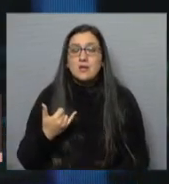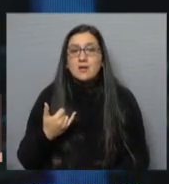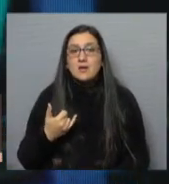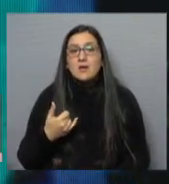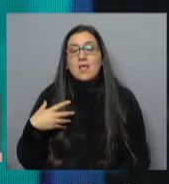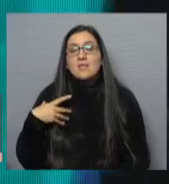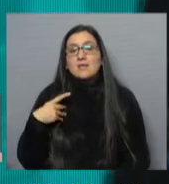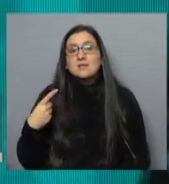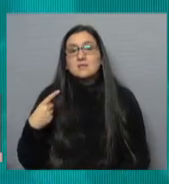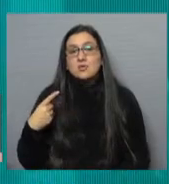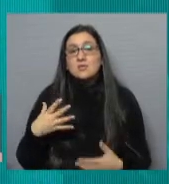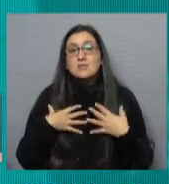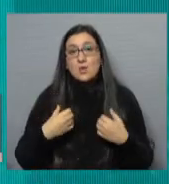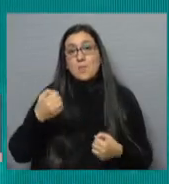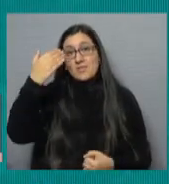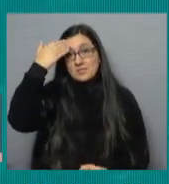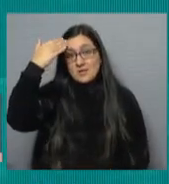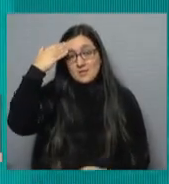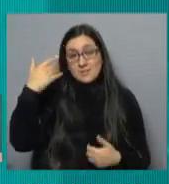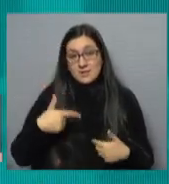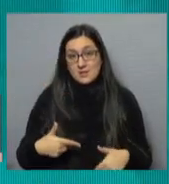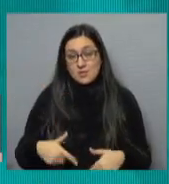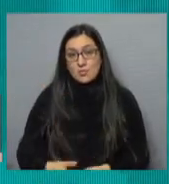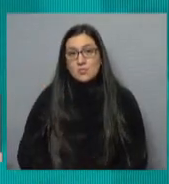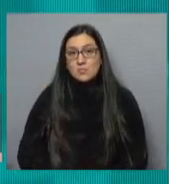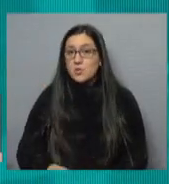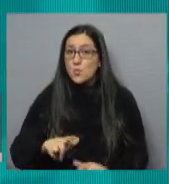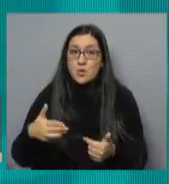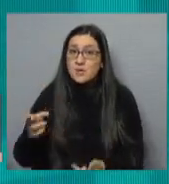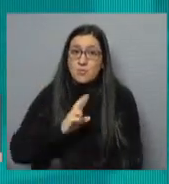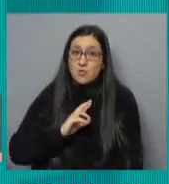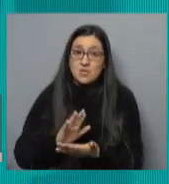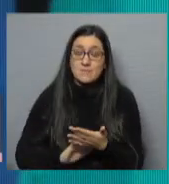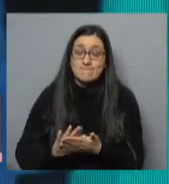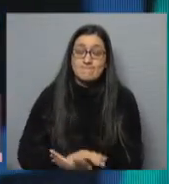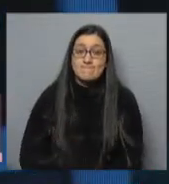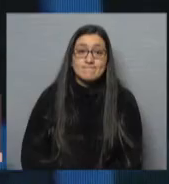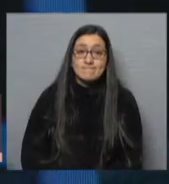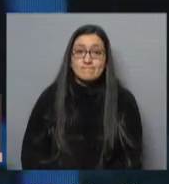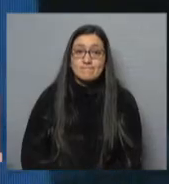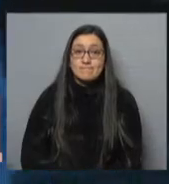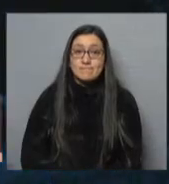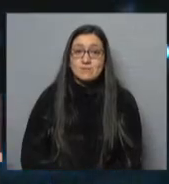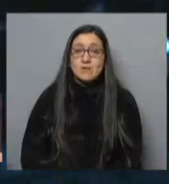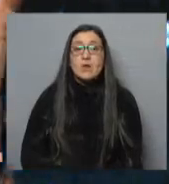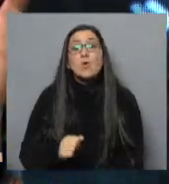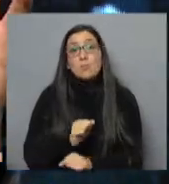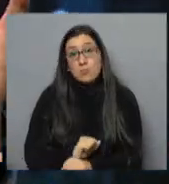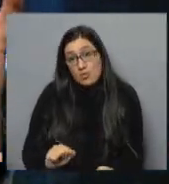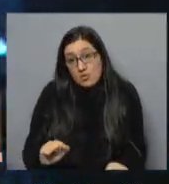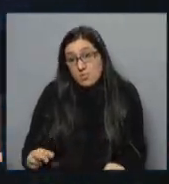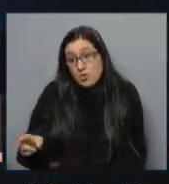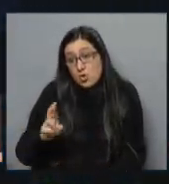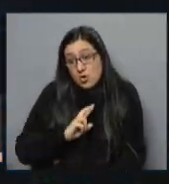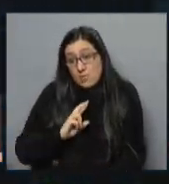la Dirección de Salud Mental. Ajá. Del Ministerio. No tuvimos respuesta a eso. Bien. Pero es decir, podemos no tener respuesta,